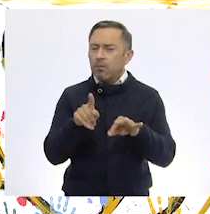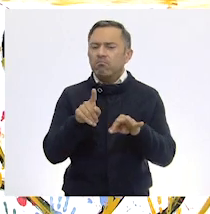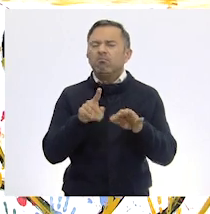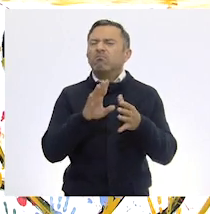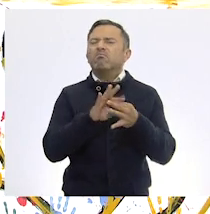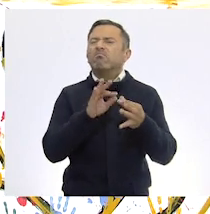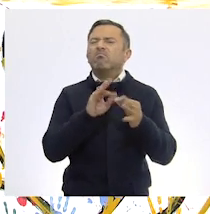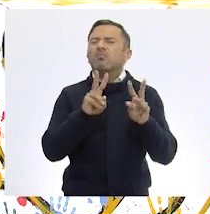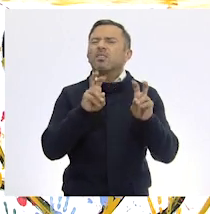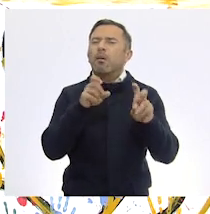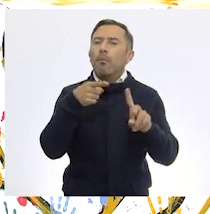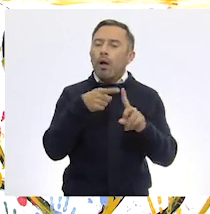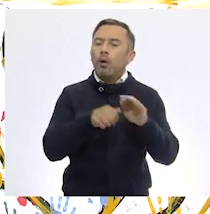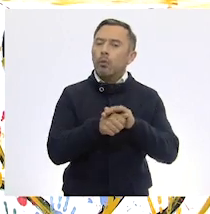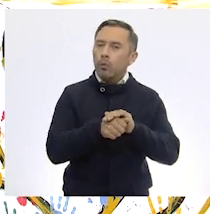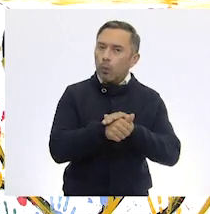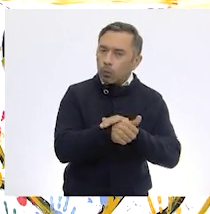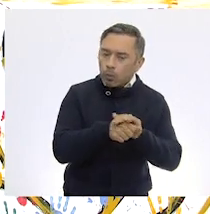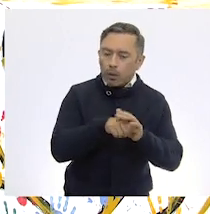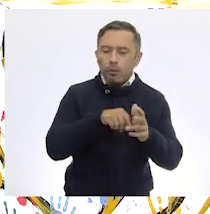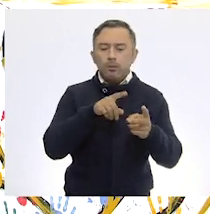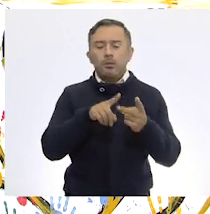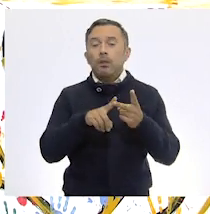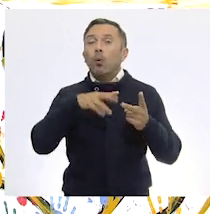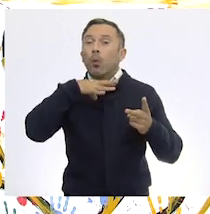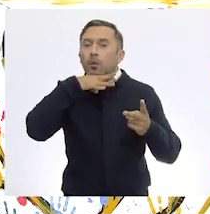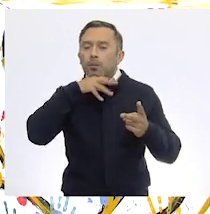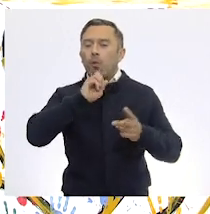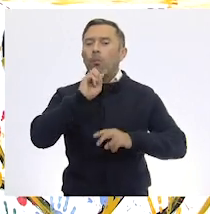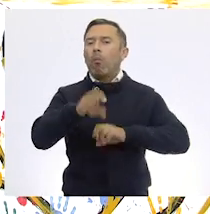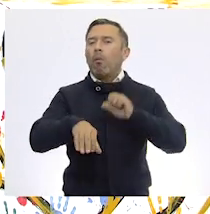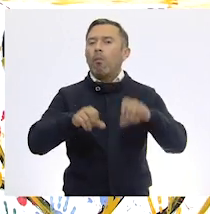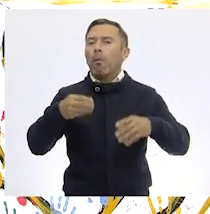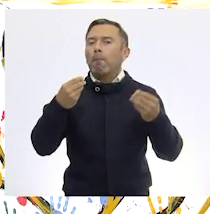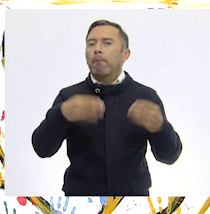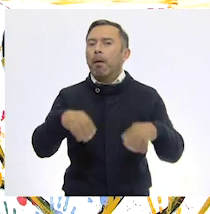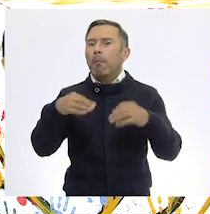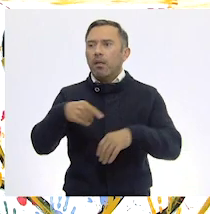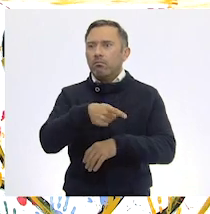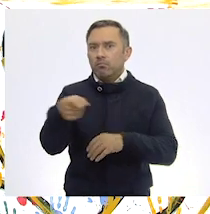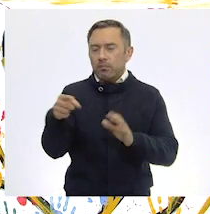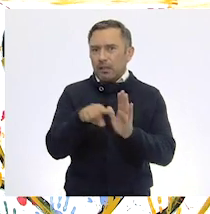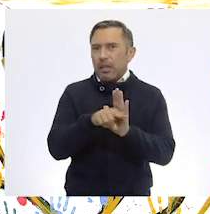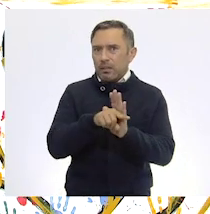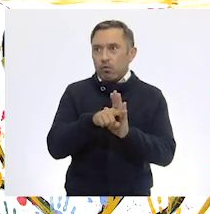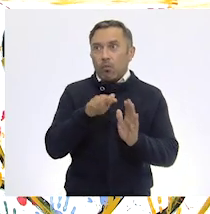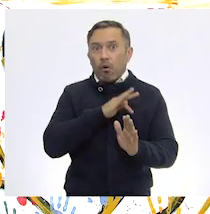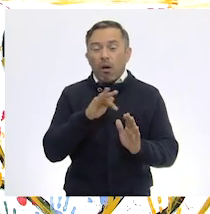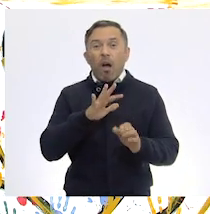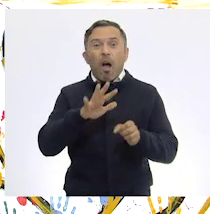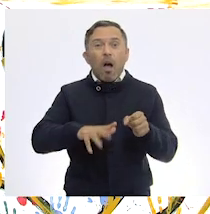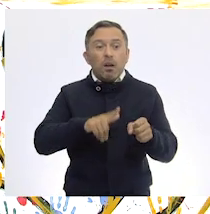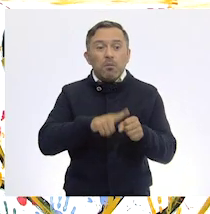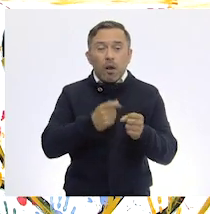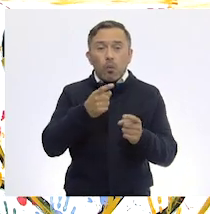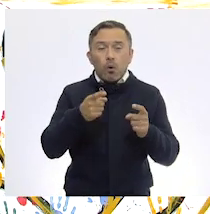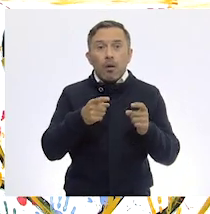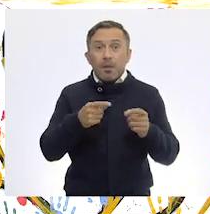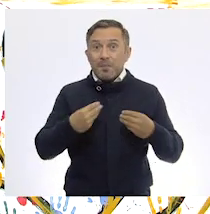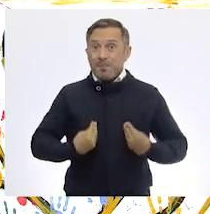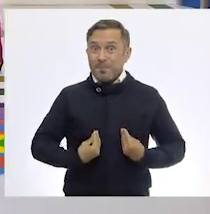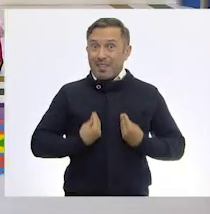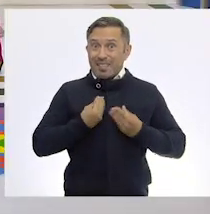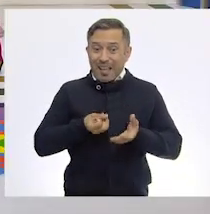los impactos negativos de la contaminación y cómo estos alteran el equilibrio de vida, pues, de algunas especies. ¡Ay,